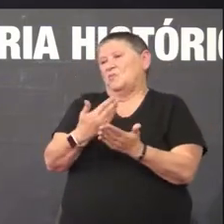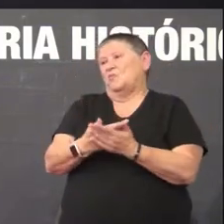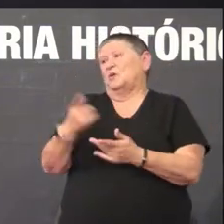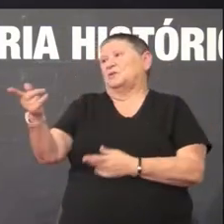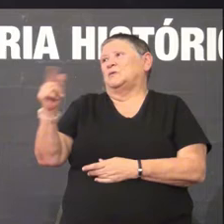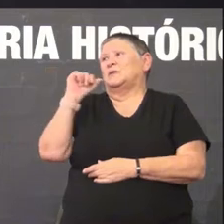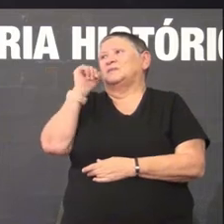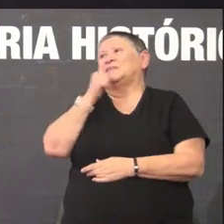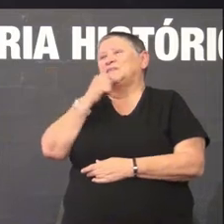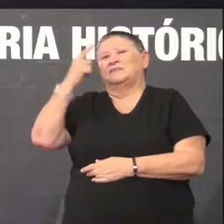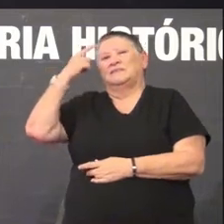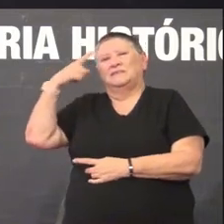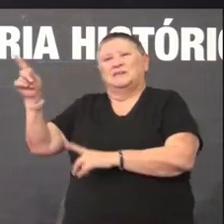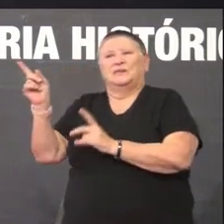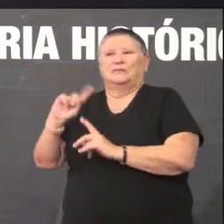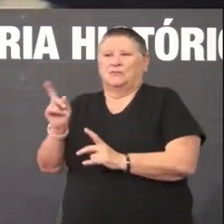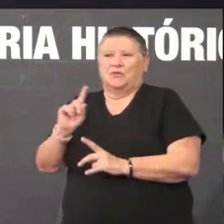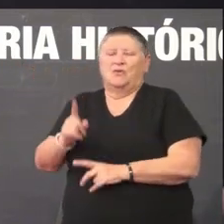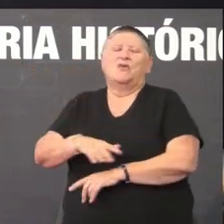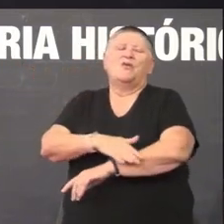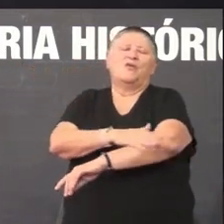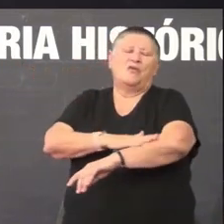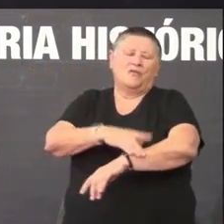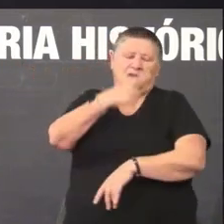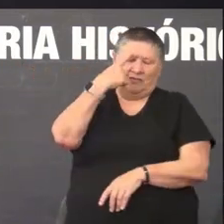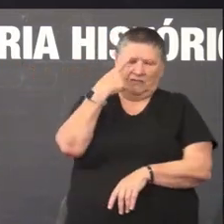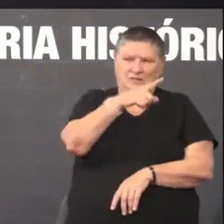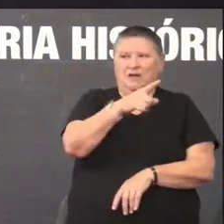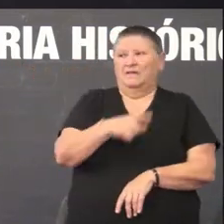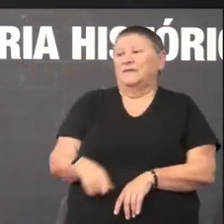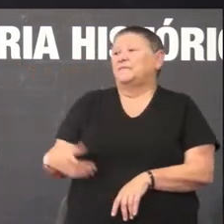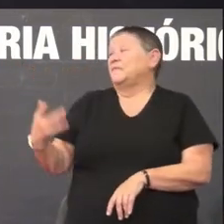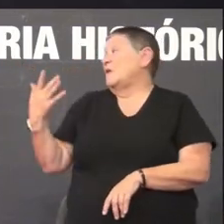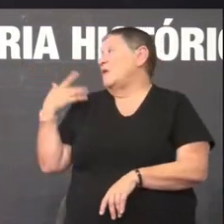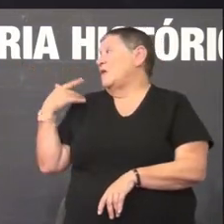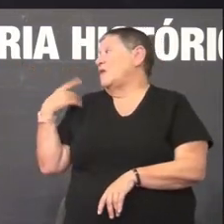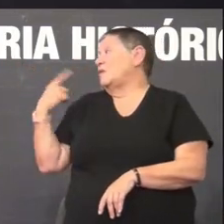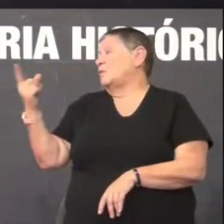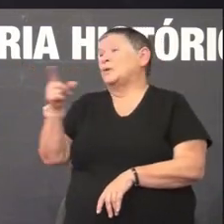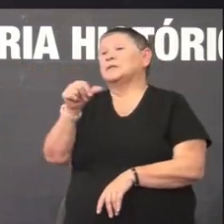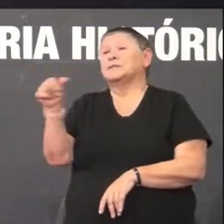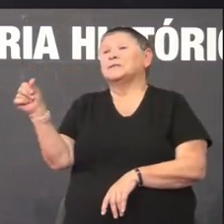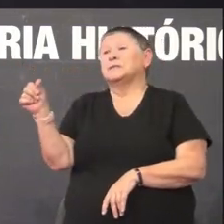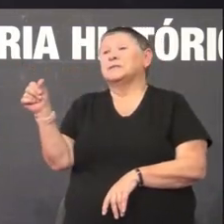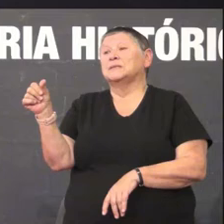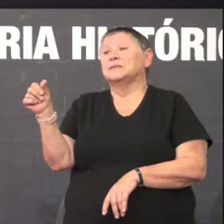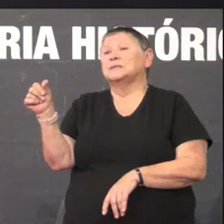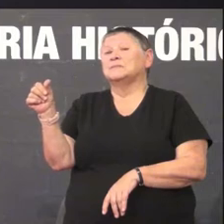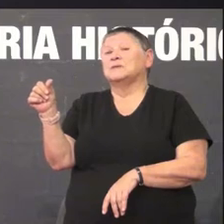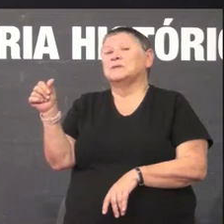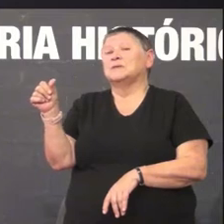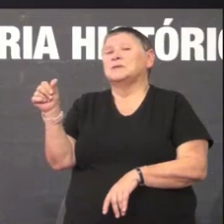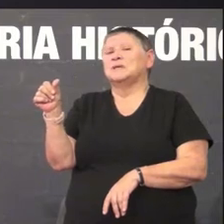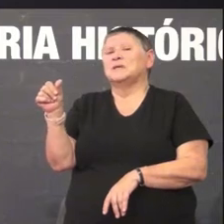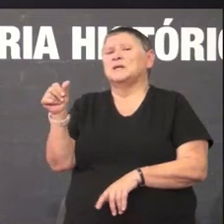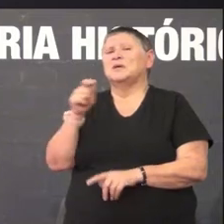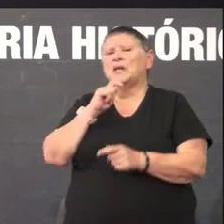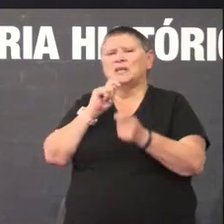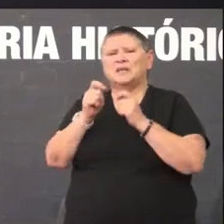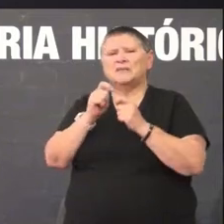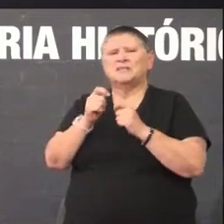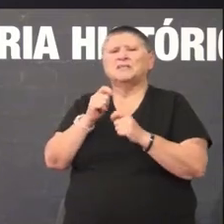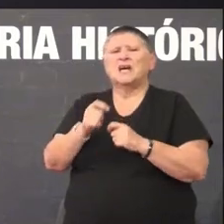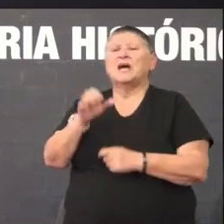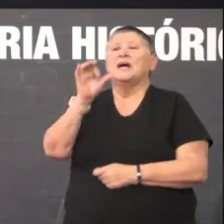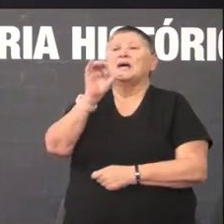final, lo saben perfectamente. Hace unas semanas ha concedido una entrevista al español Narcís Serra,